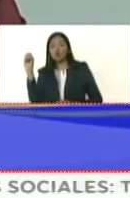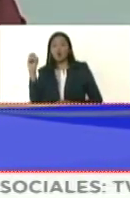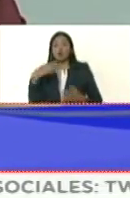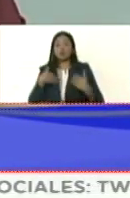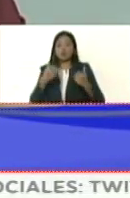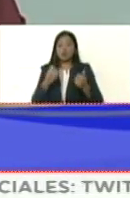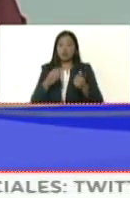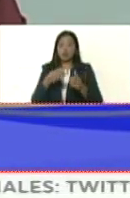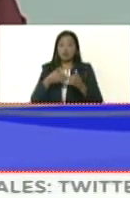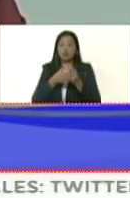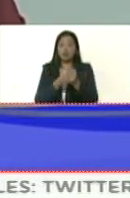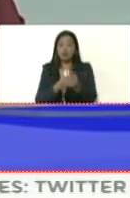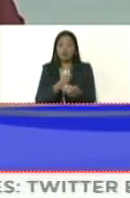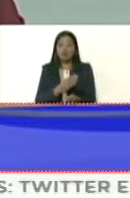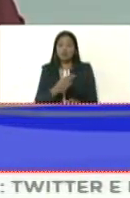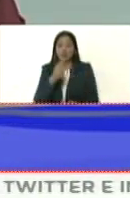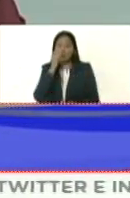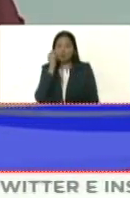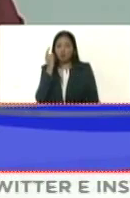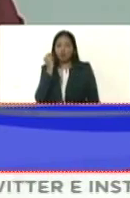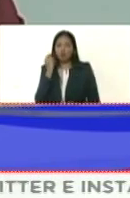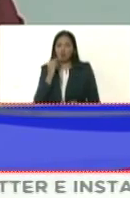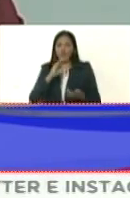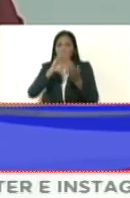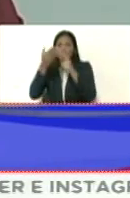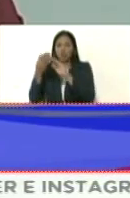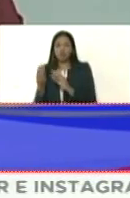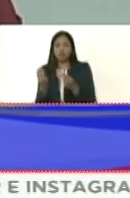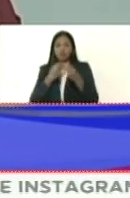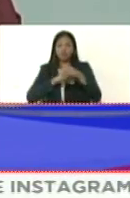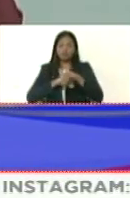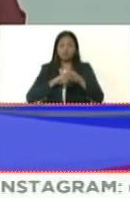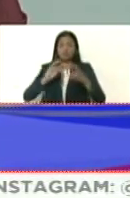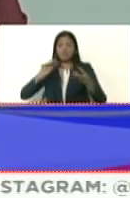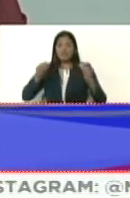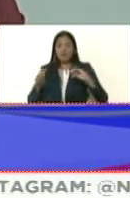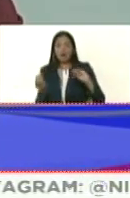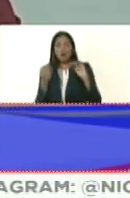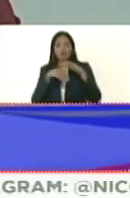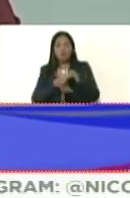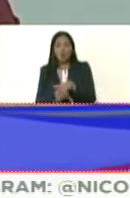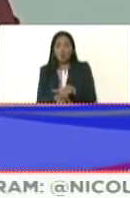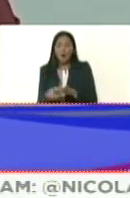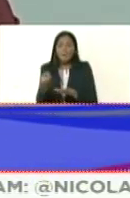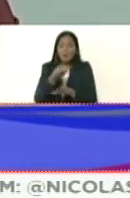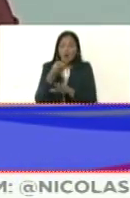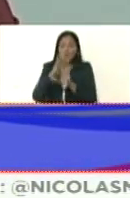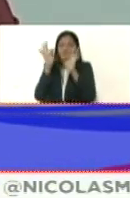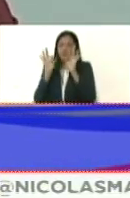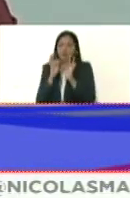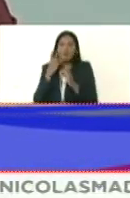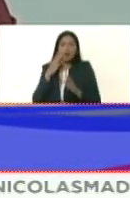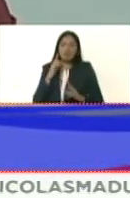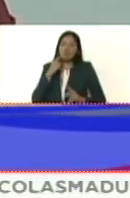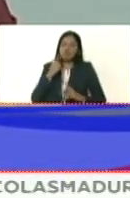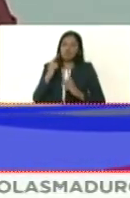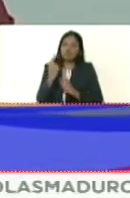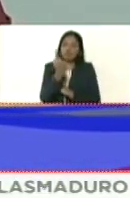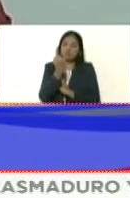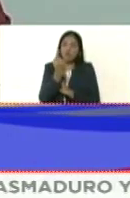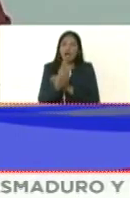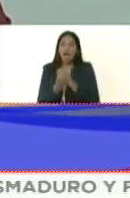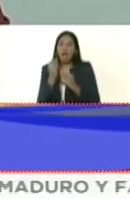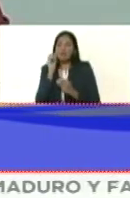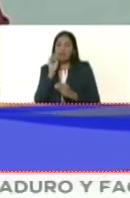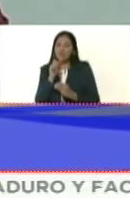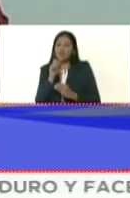comunitarias, consejos comunales, la integración de los CLAT, ir en busca de lo que usted inicialmente nos dijo, ir a las